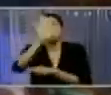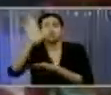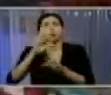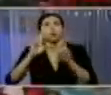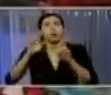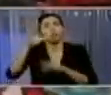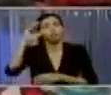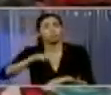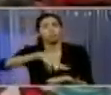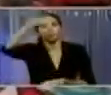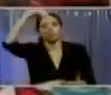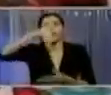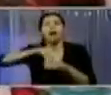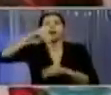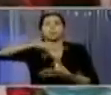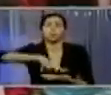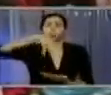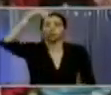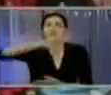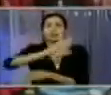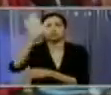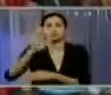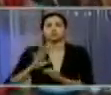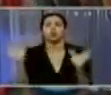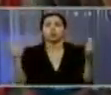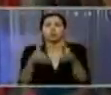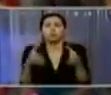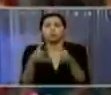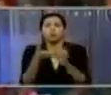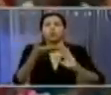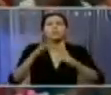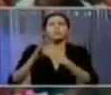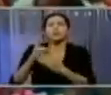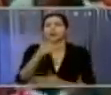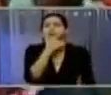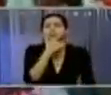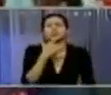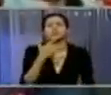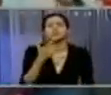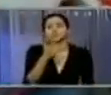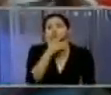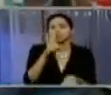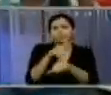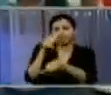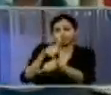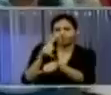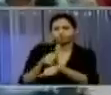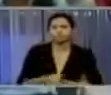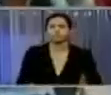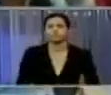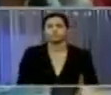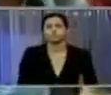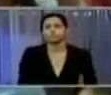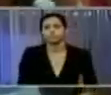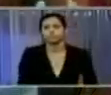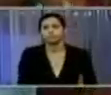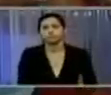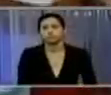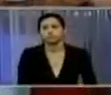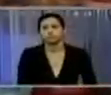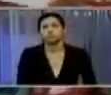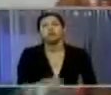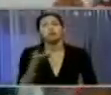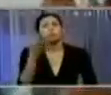bendiciones, de la comunidad LGTBI, de la comunidad sexodiversa. Ahí murió un